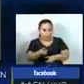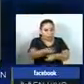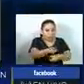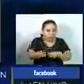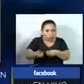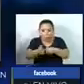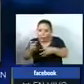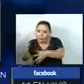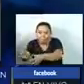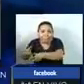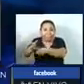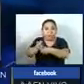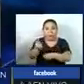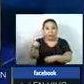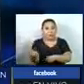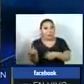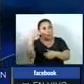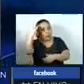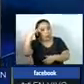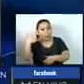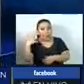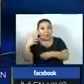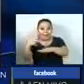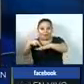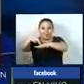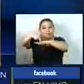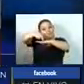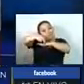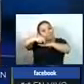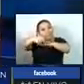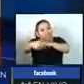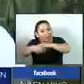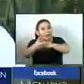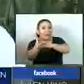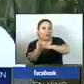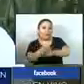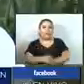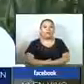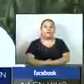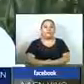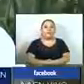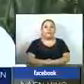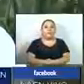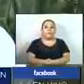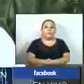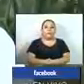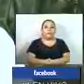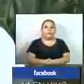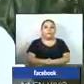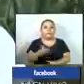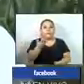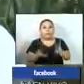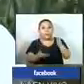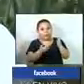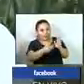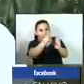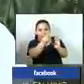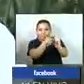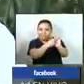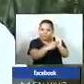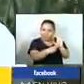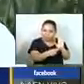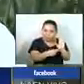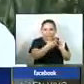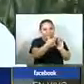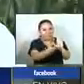bomberos evitó que esta mujer se lanzara del techo de una vivienda pudiera existir algún subregistro en el